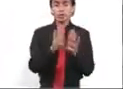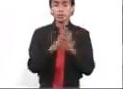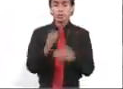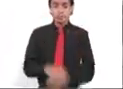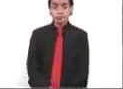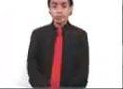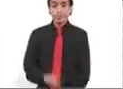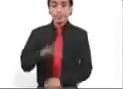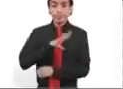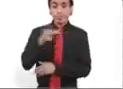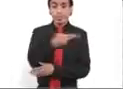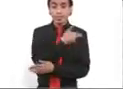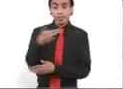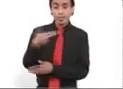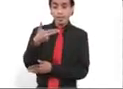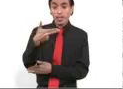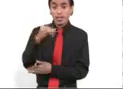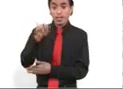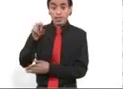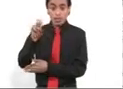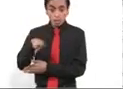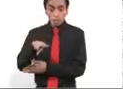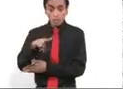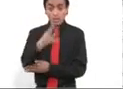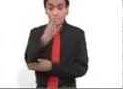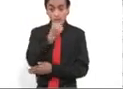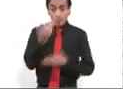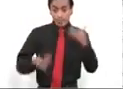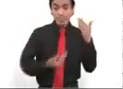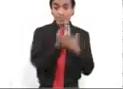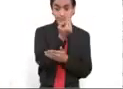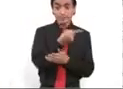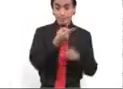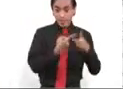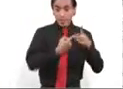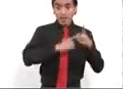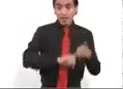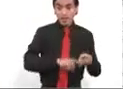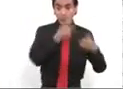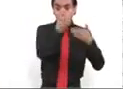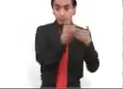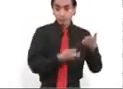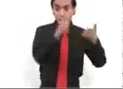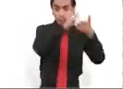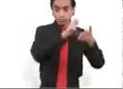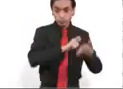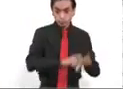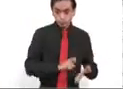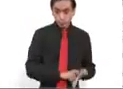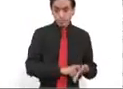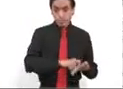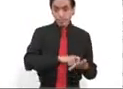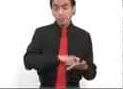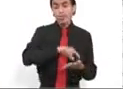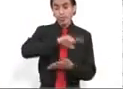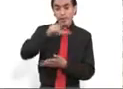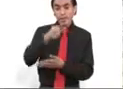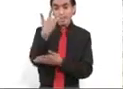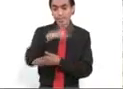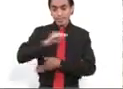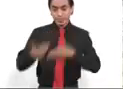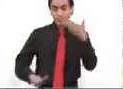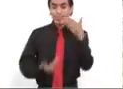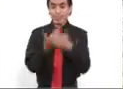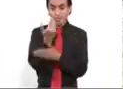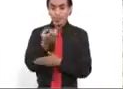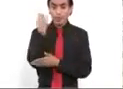ser en el Hotel Hilton, a las 9 de la mañana empieza el registro, a las 10 de la mañana empieza